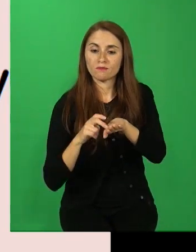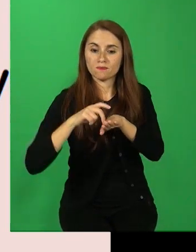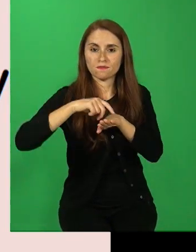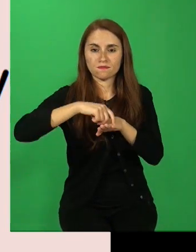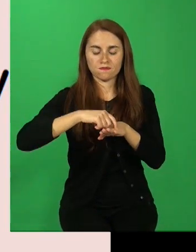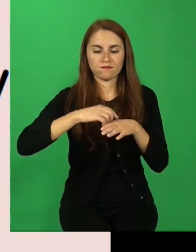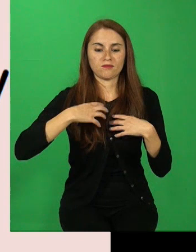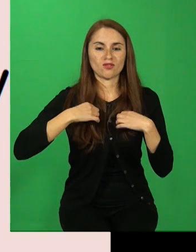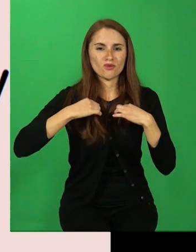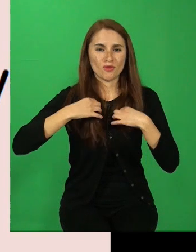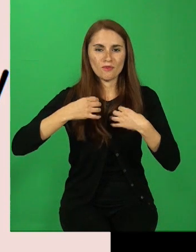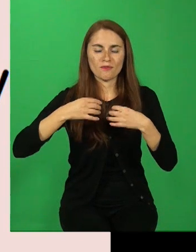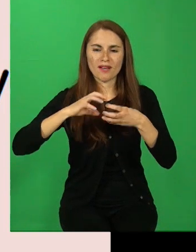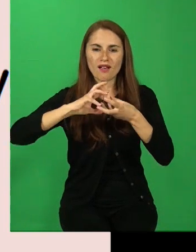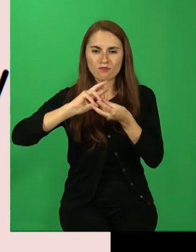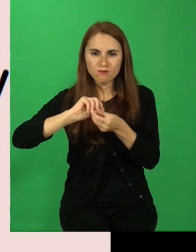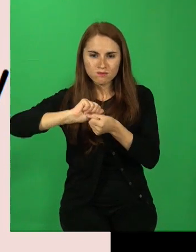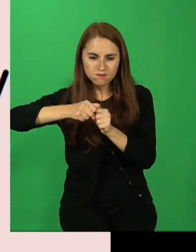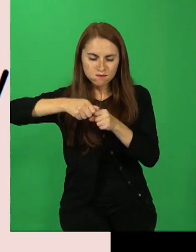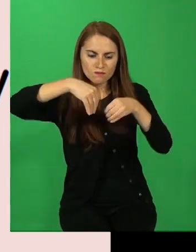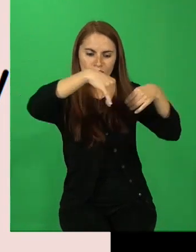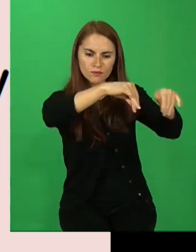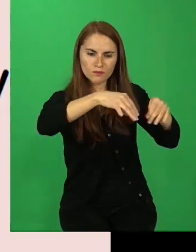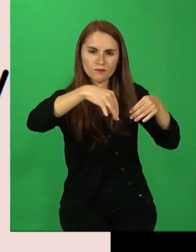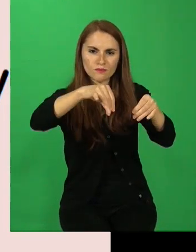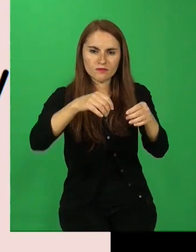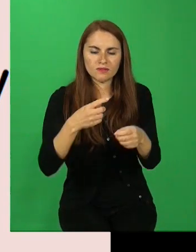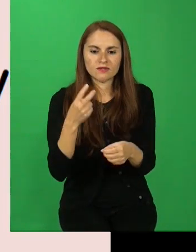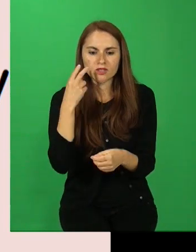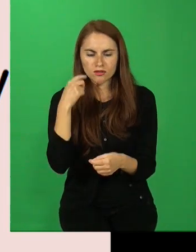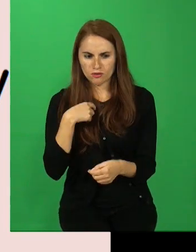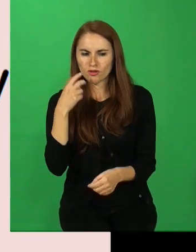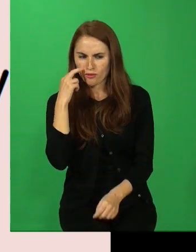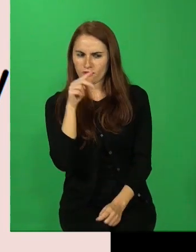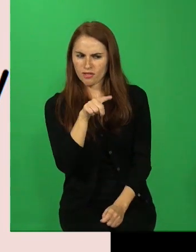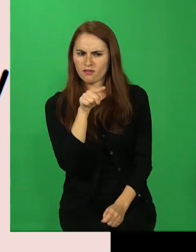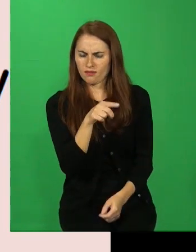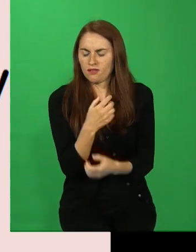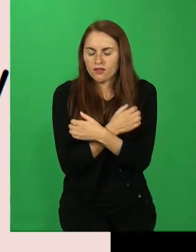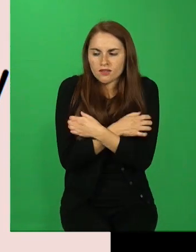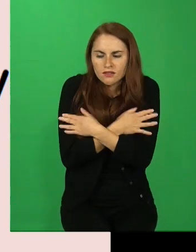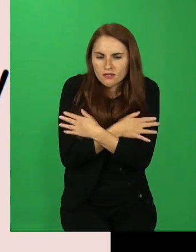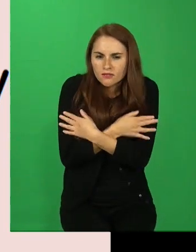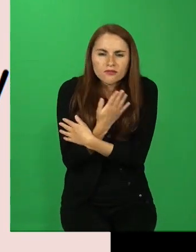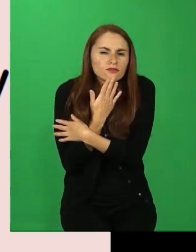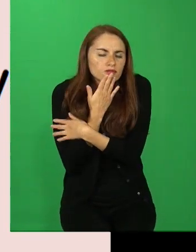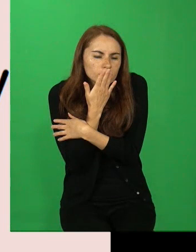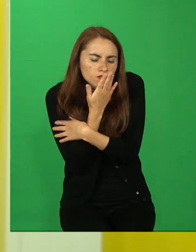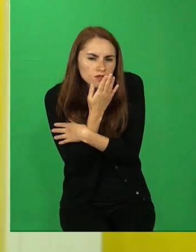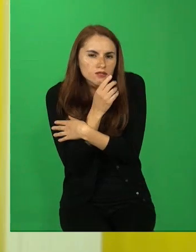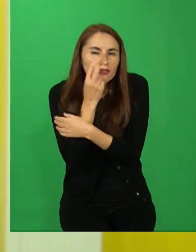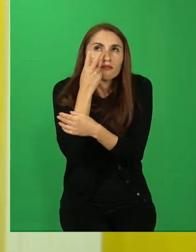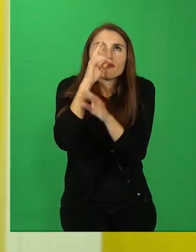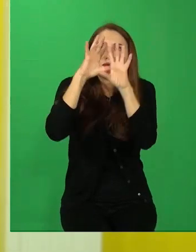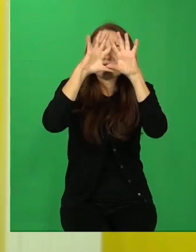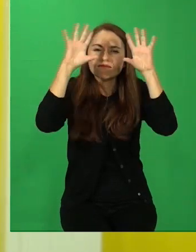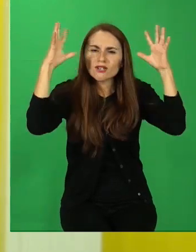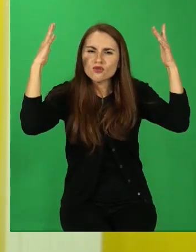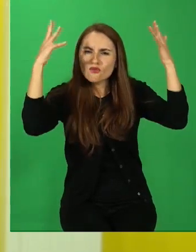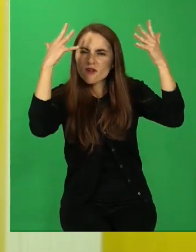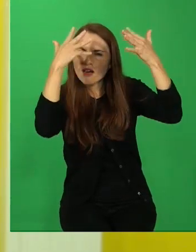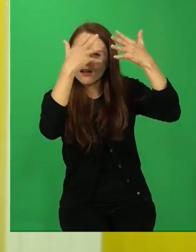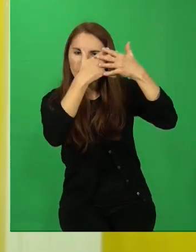sus trapos a secar. Lo vi que temblaba de frío, hacía aire y estaba nublado. Acá